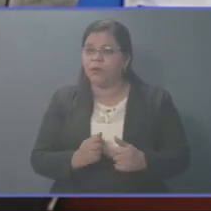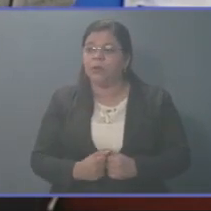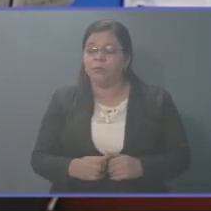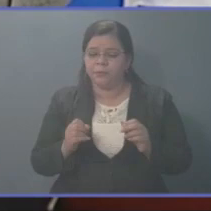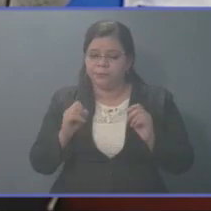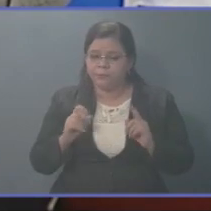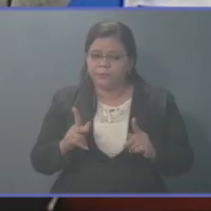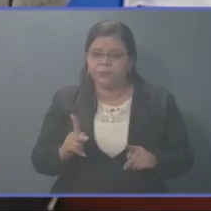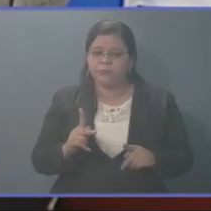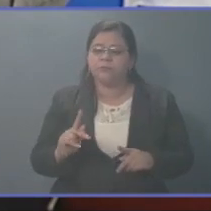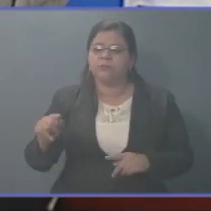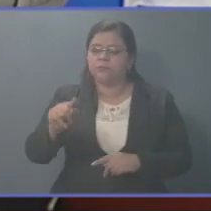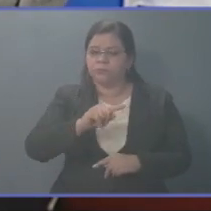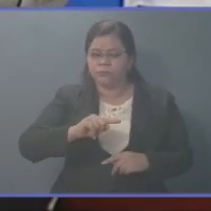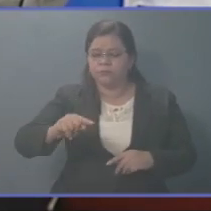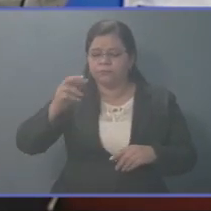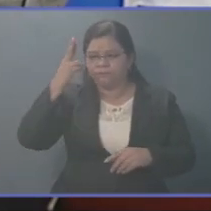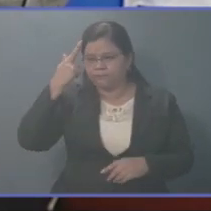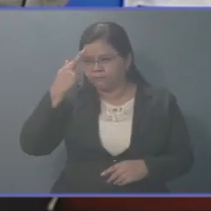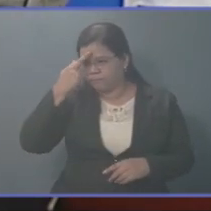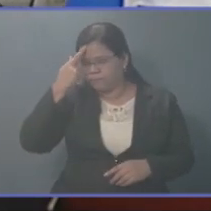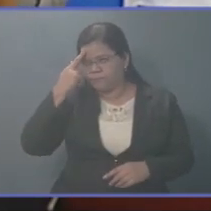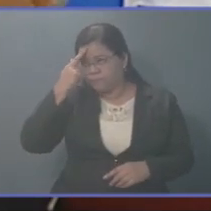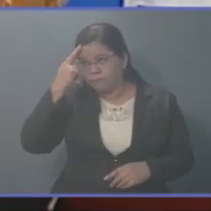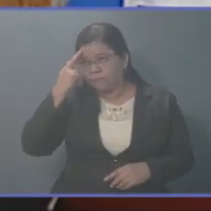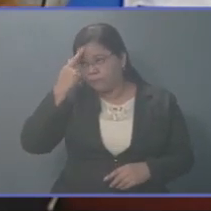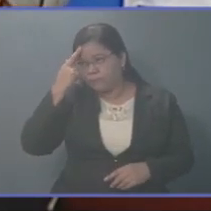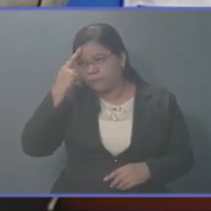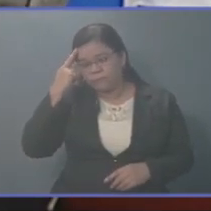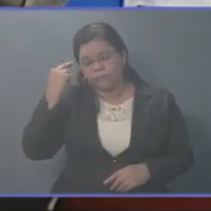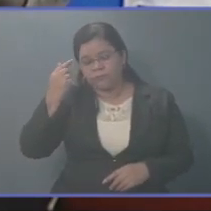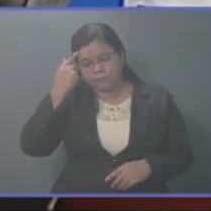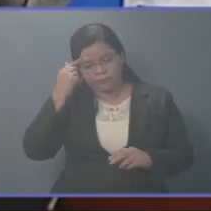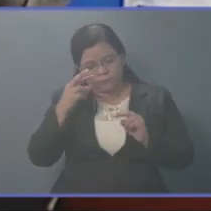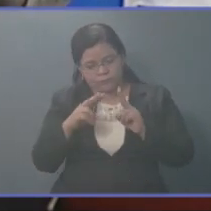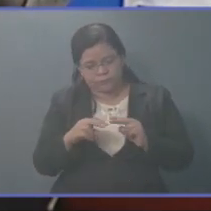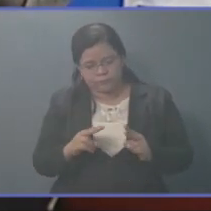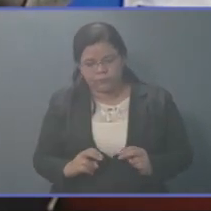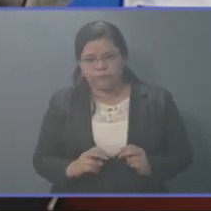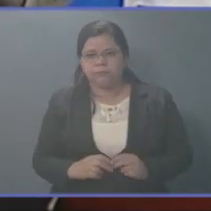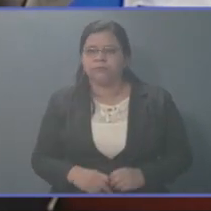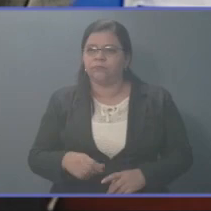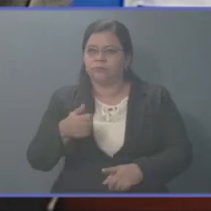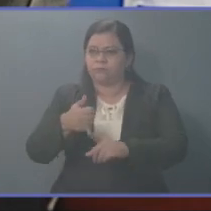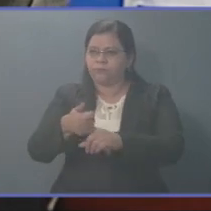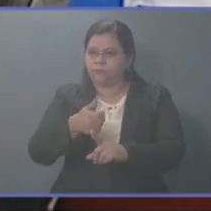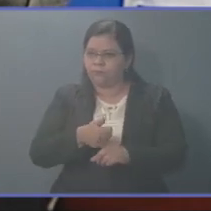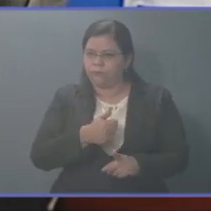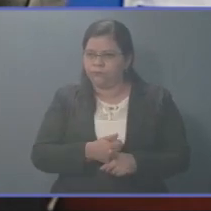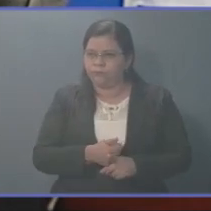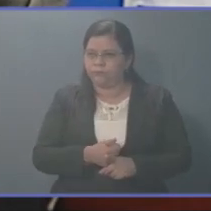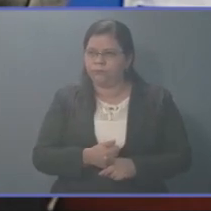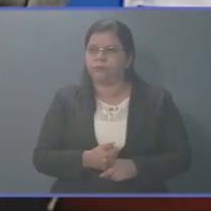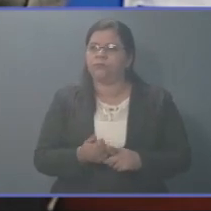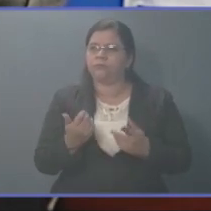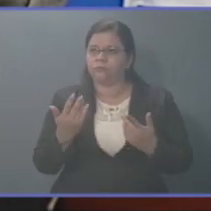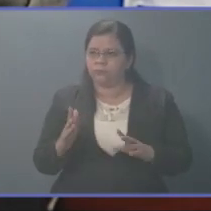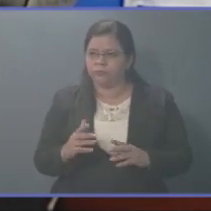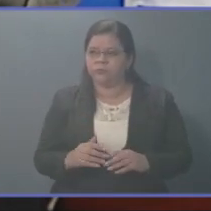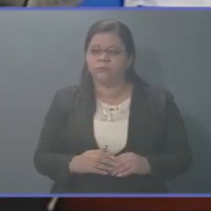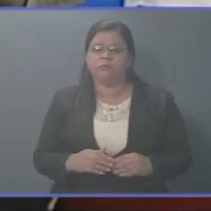que reflexionen, para que analicen, y esto quede en cada quien, la actuación que